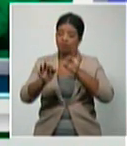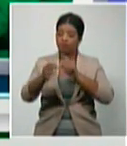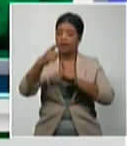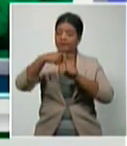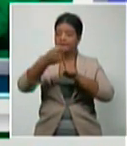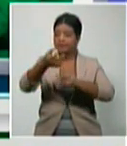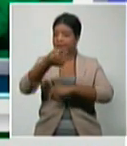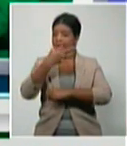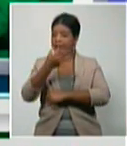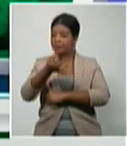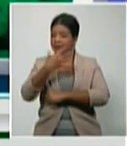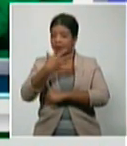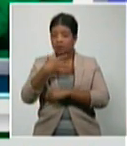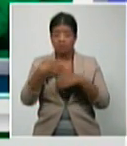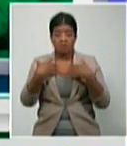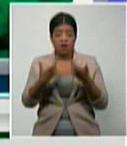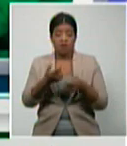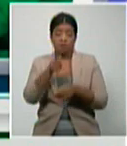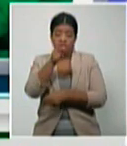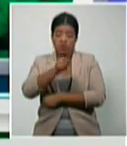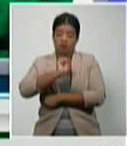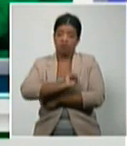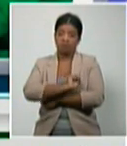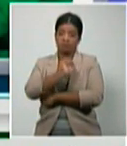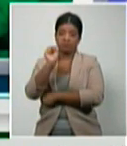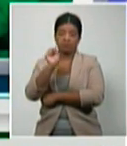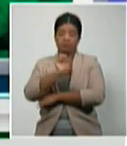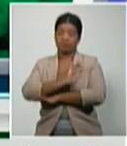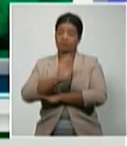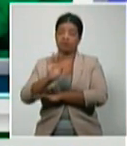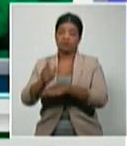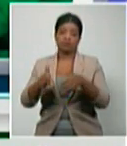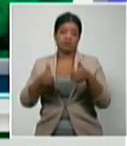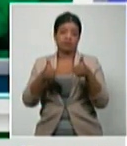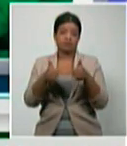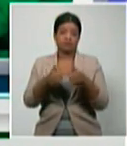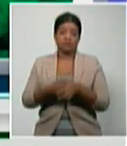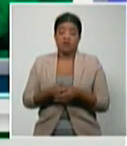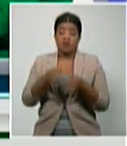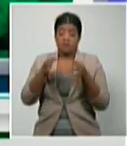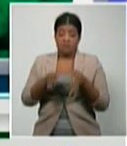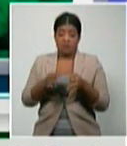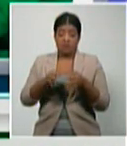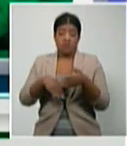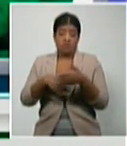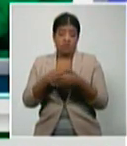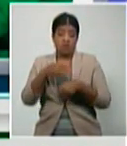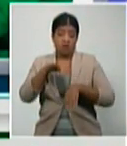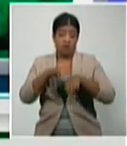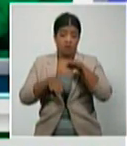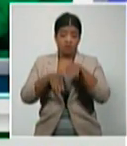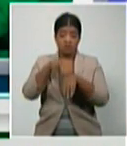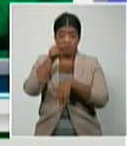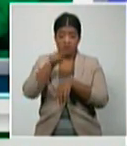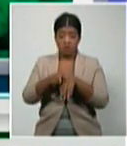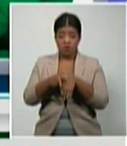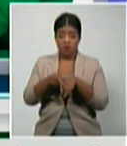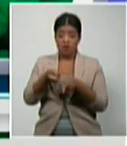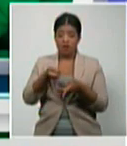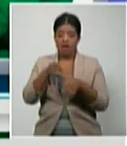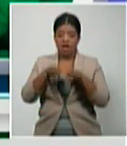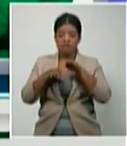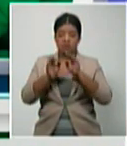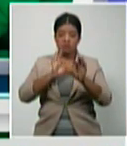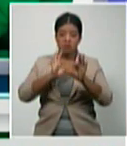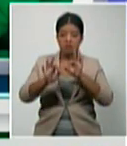para que logren salir de esto. En el día hay casos que pasan de cuidado a grave, de grave